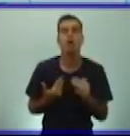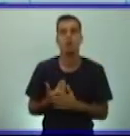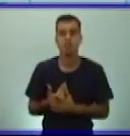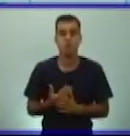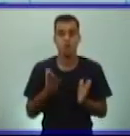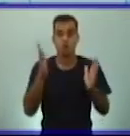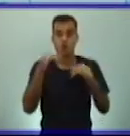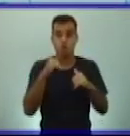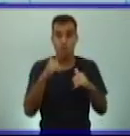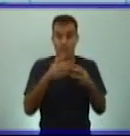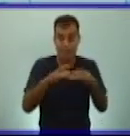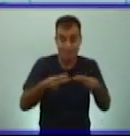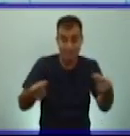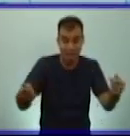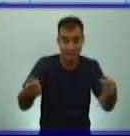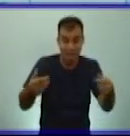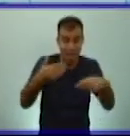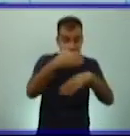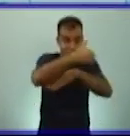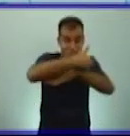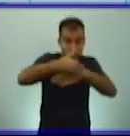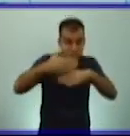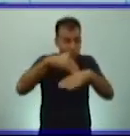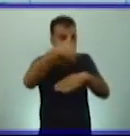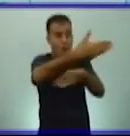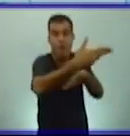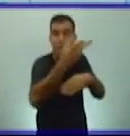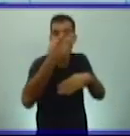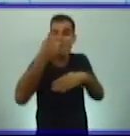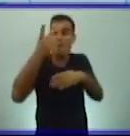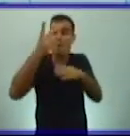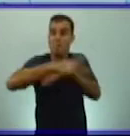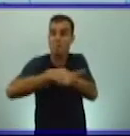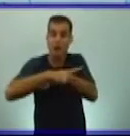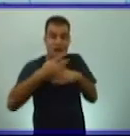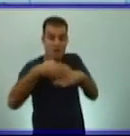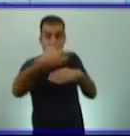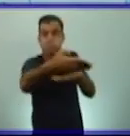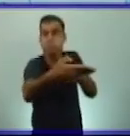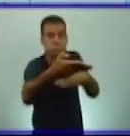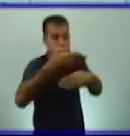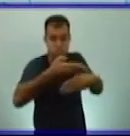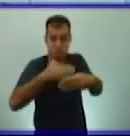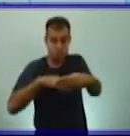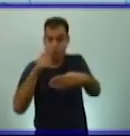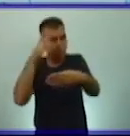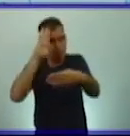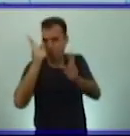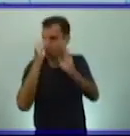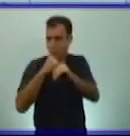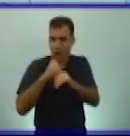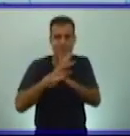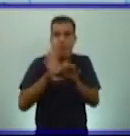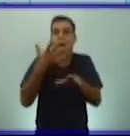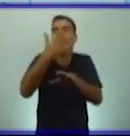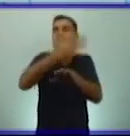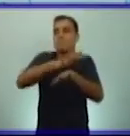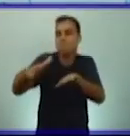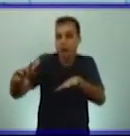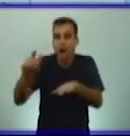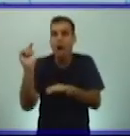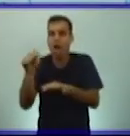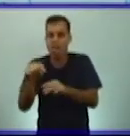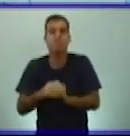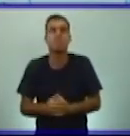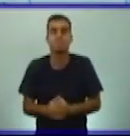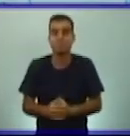fronteras terrestres con ningún país, ya veíamos que es un archipiélago y una isla además, solo posee fronteras marítimas, por lo tanto sus